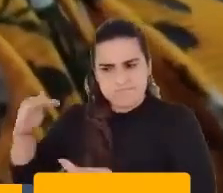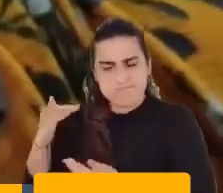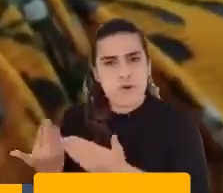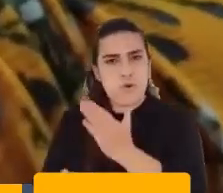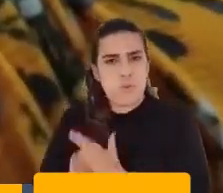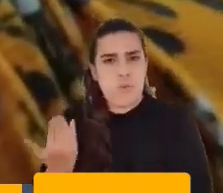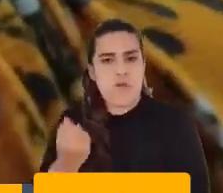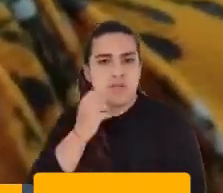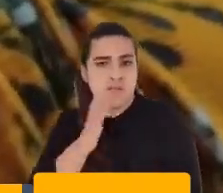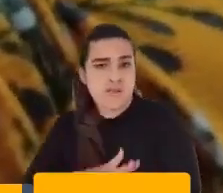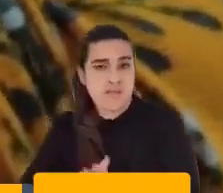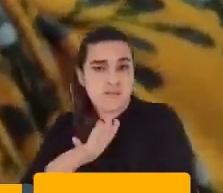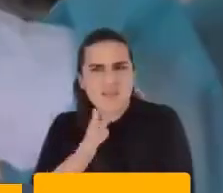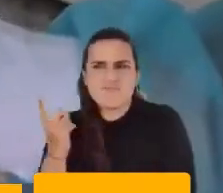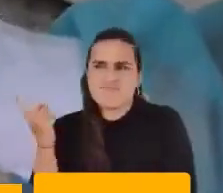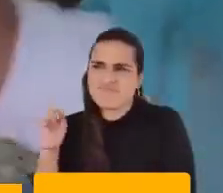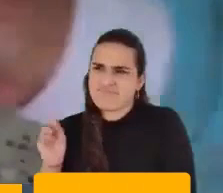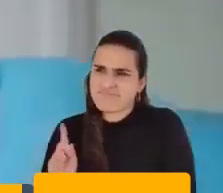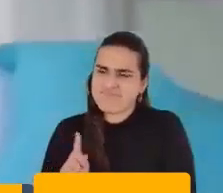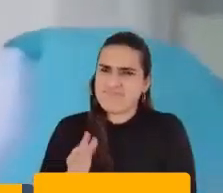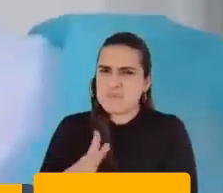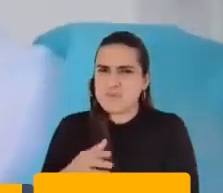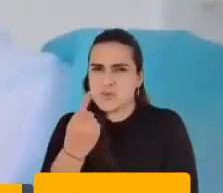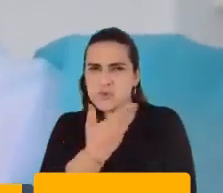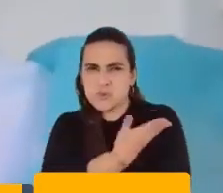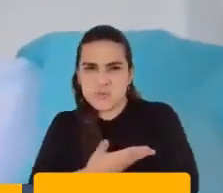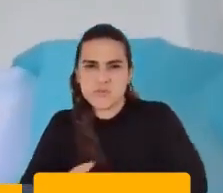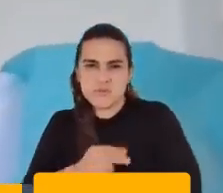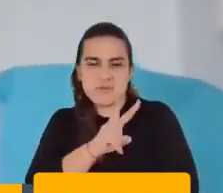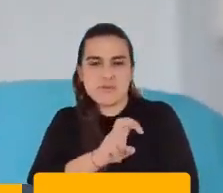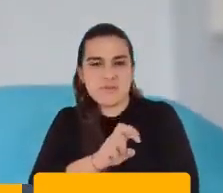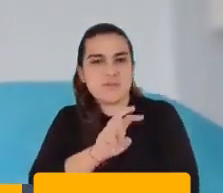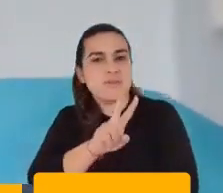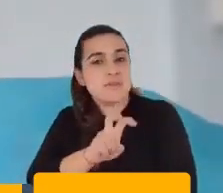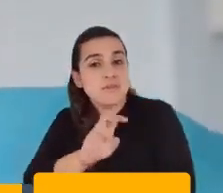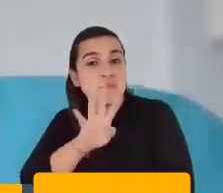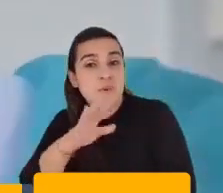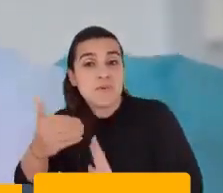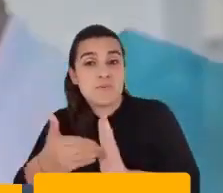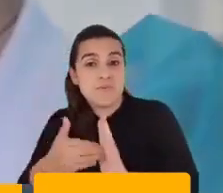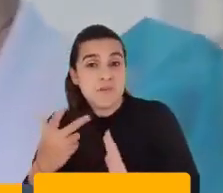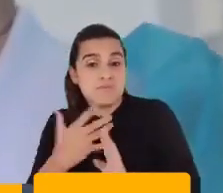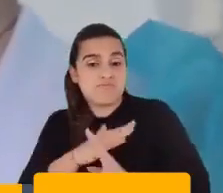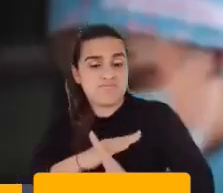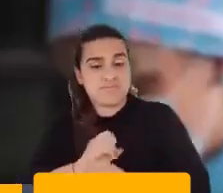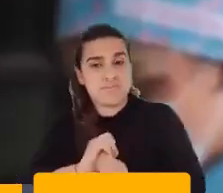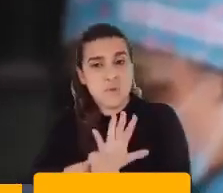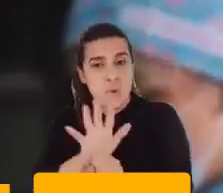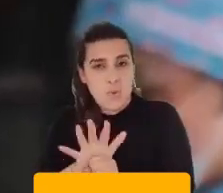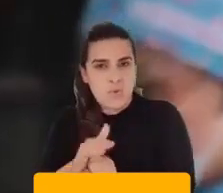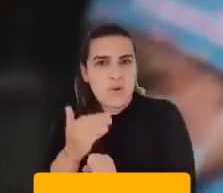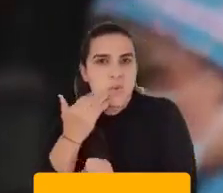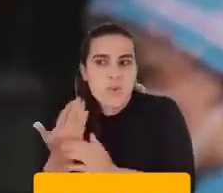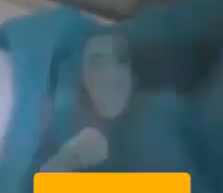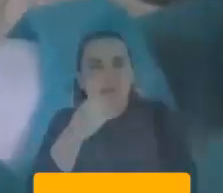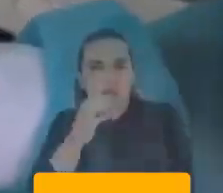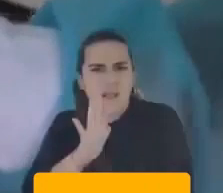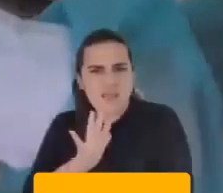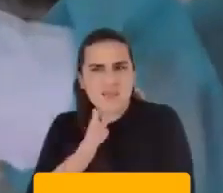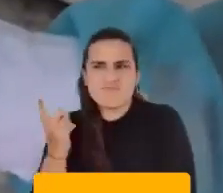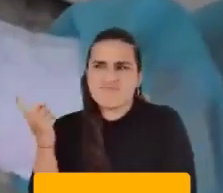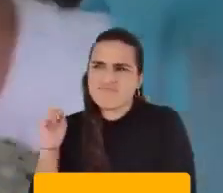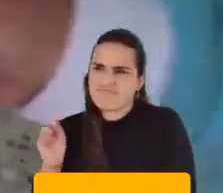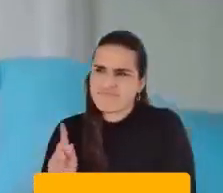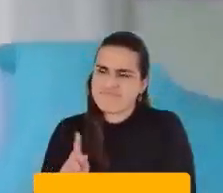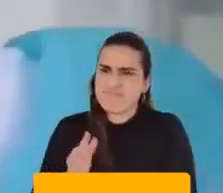de 1.474.000 dosis de vacuna contra el COVID-19 desde que inició el Plan Nacional de Vacunación. Caldas